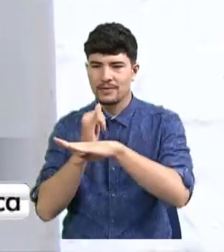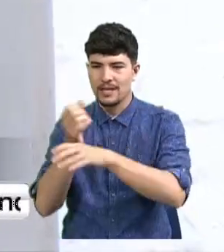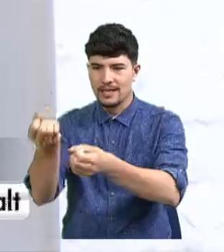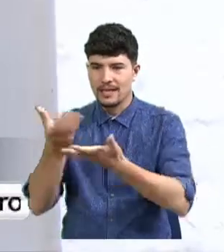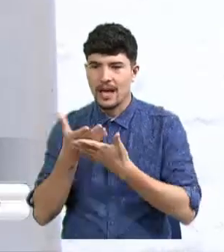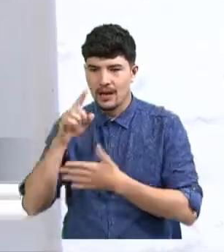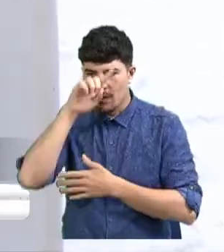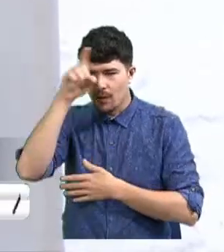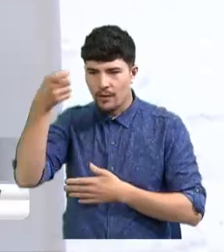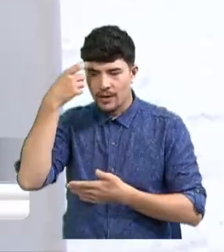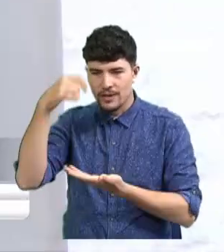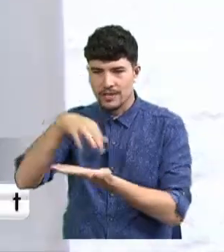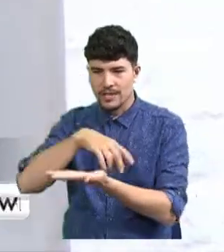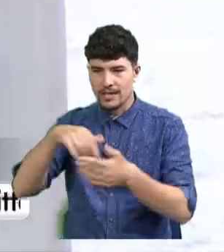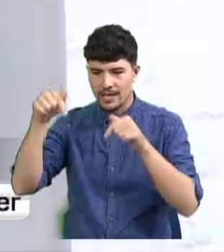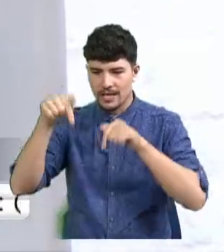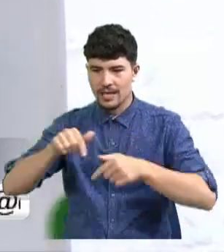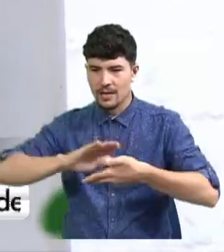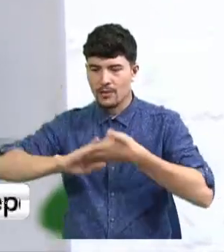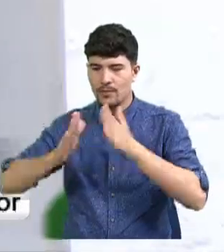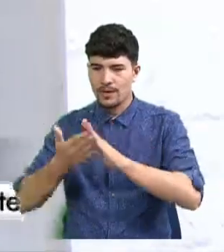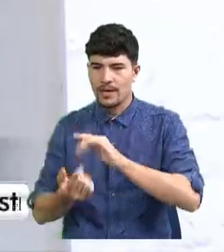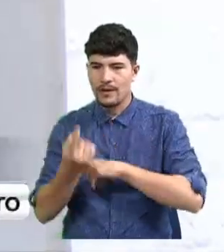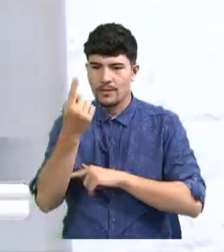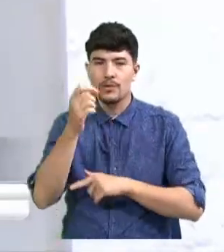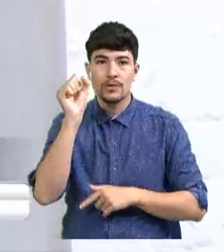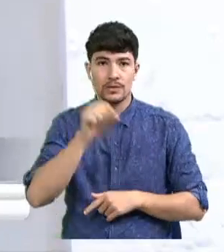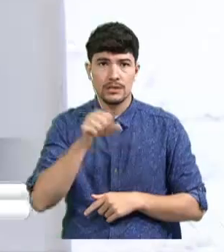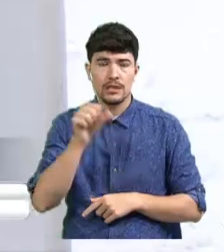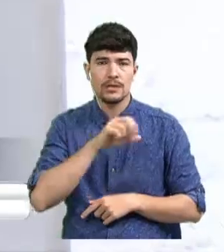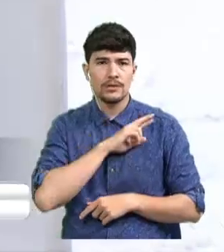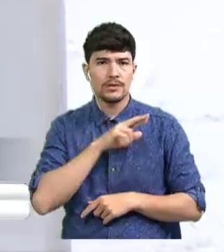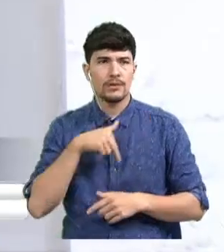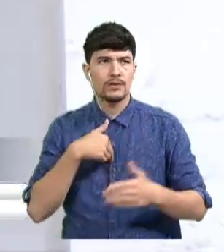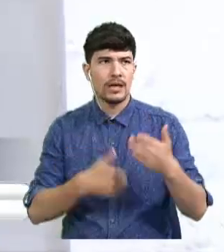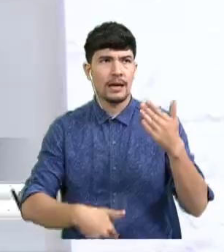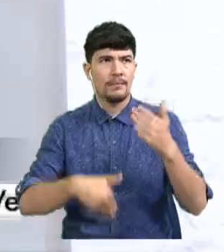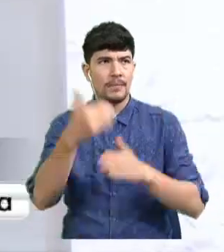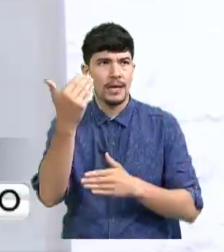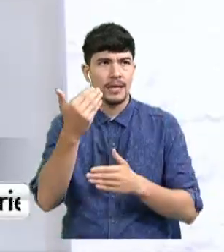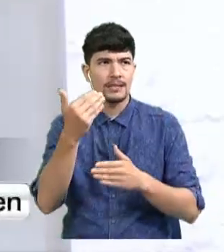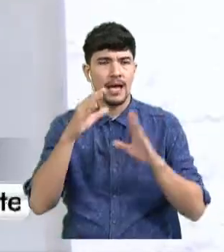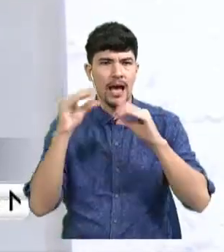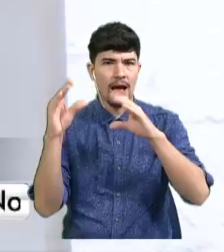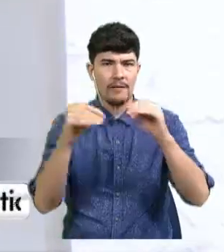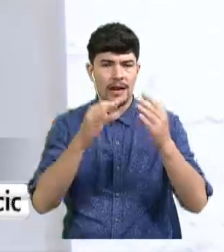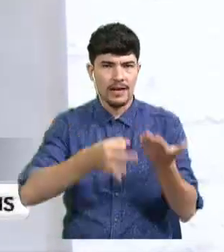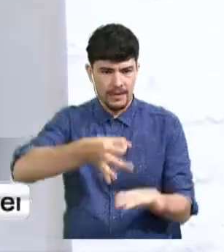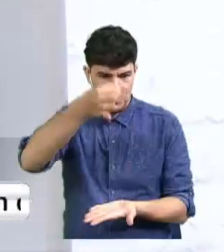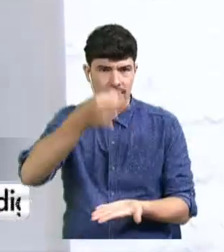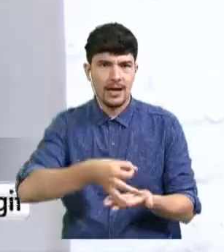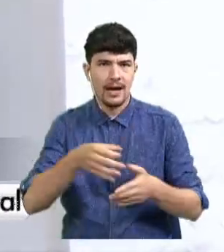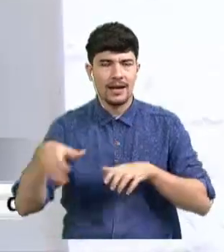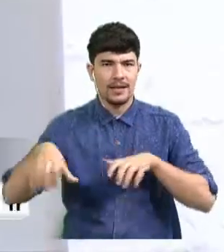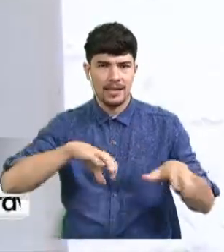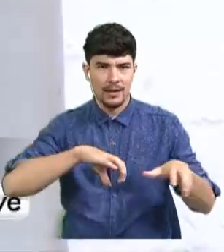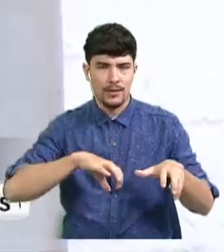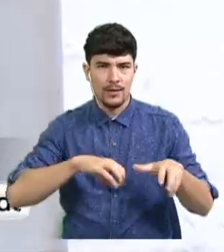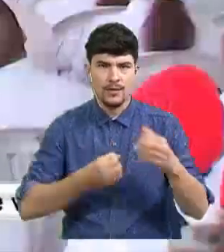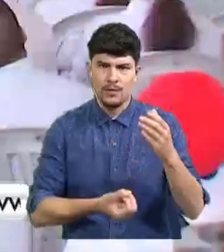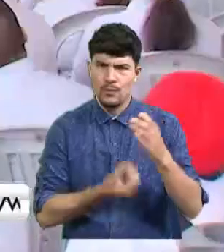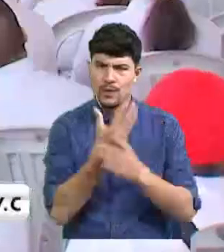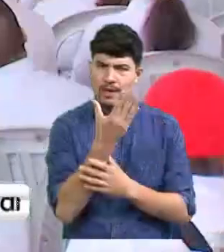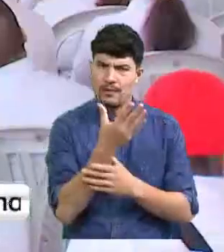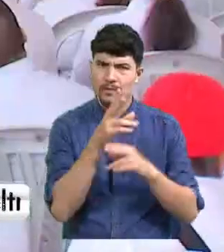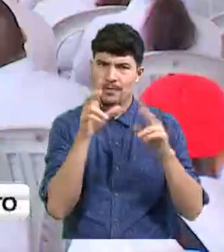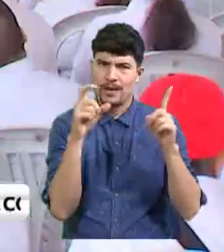Gobernación de Santander a la Comuna 1. Señor Gobernador, vamos a empezar a hablar de capitalización con activos, un nuevo término que se